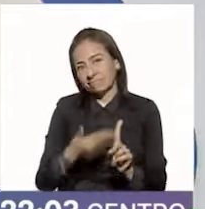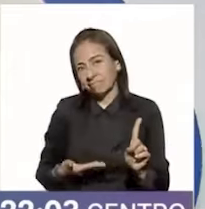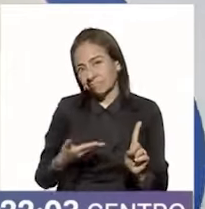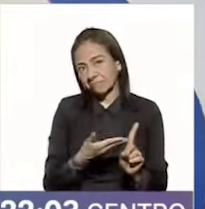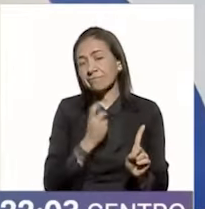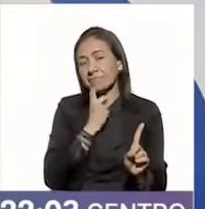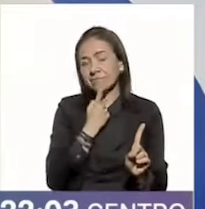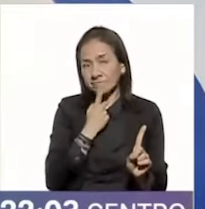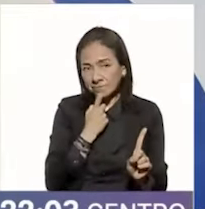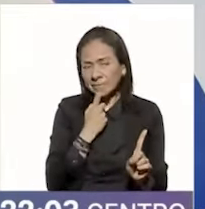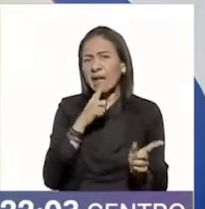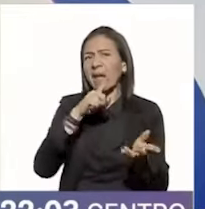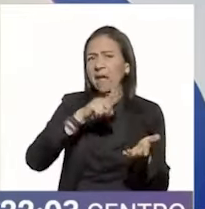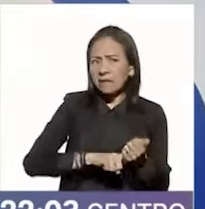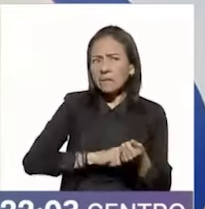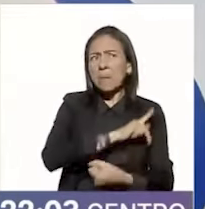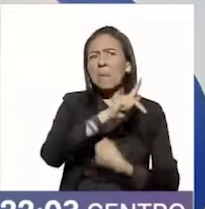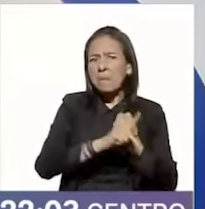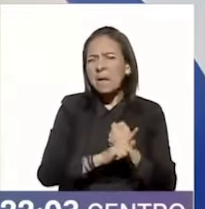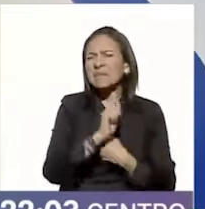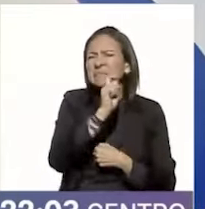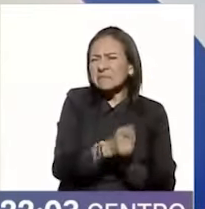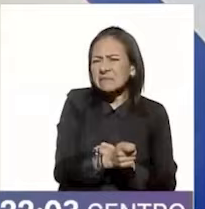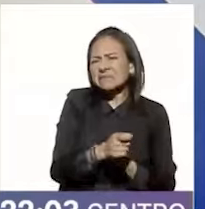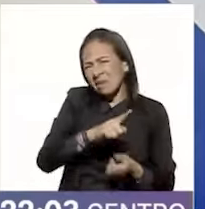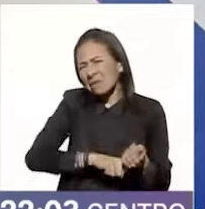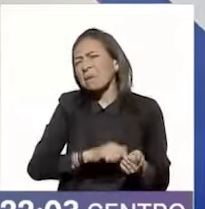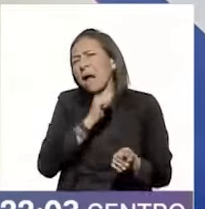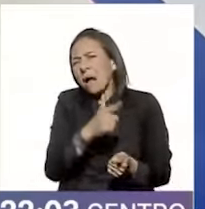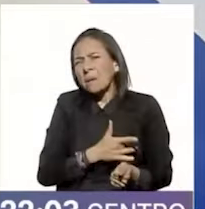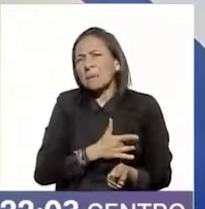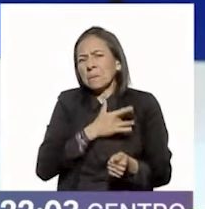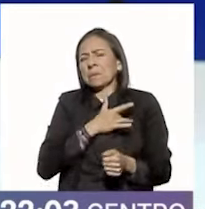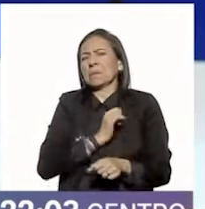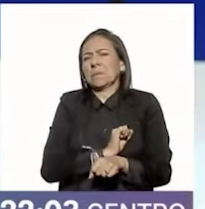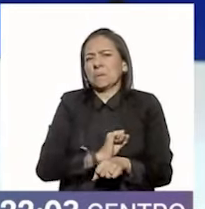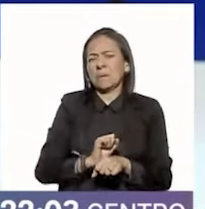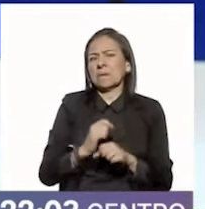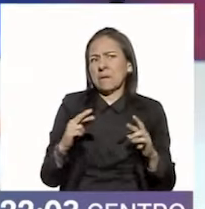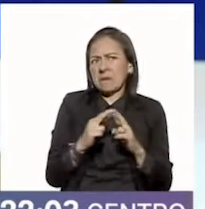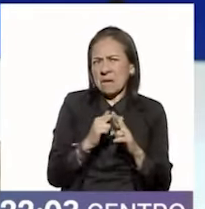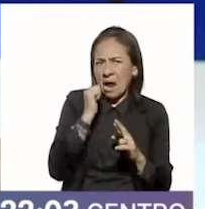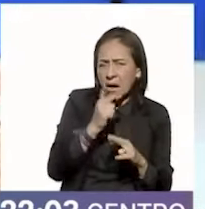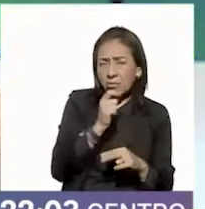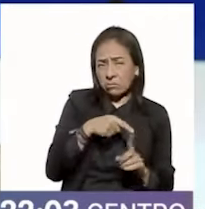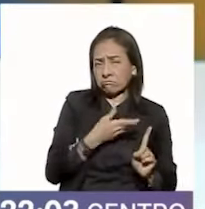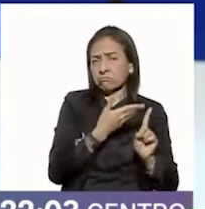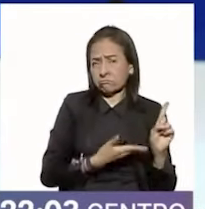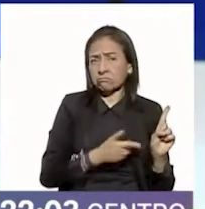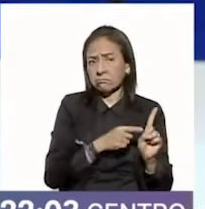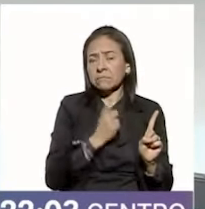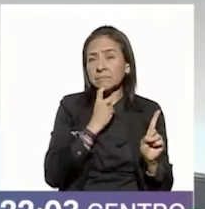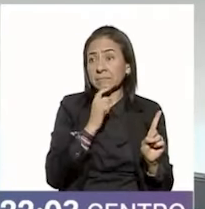mística, identitaria, religiosa, al fin y al cabo, aquí la representa López Obrador. Y por tanto, no es la derecha la que se ha podido